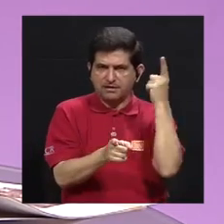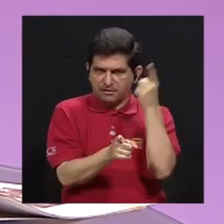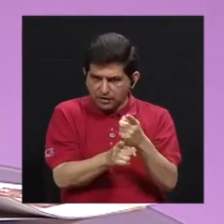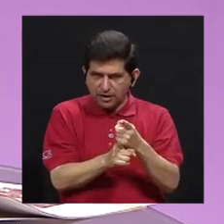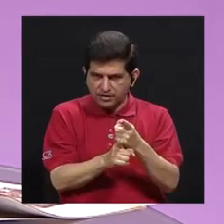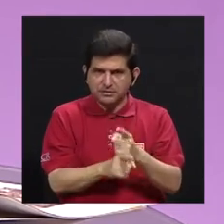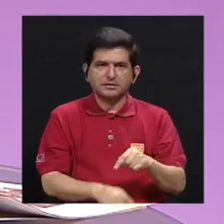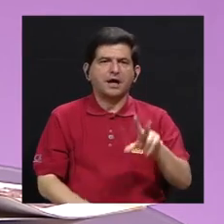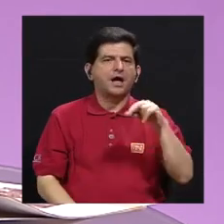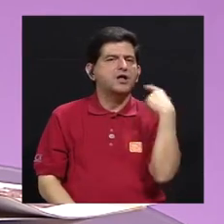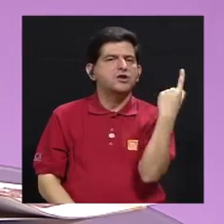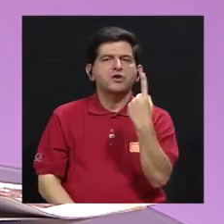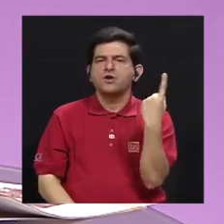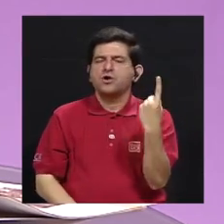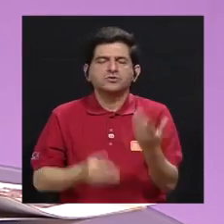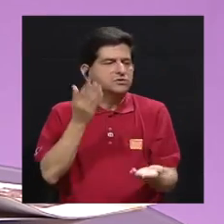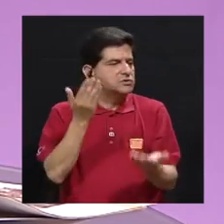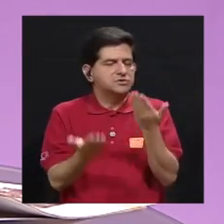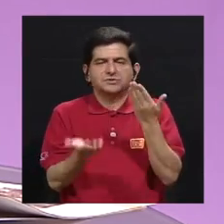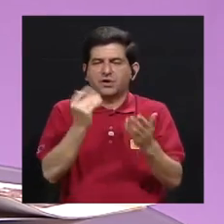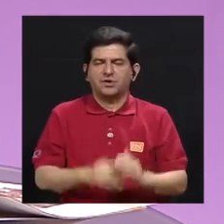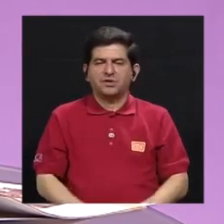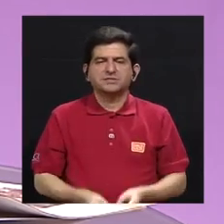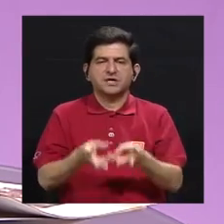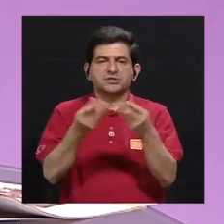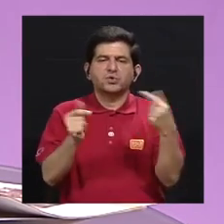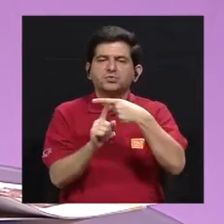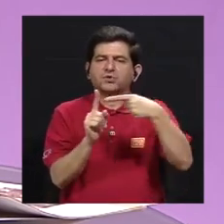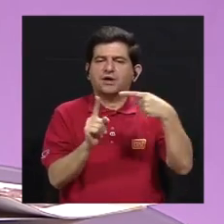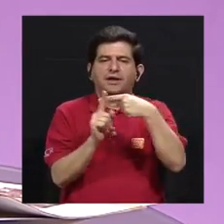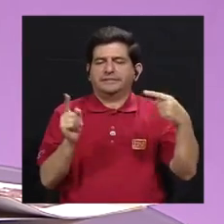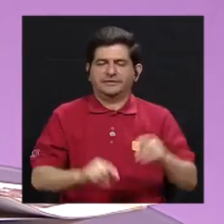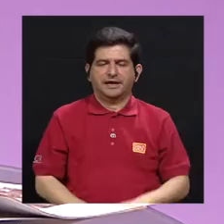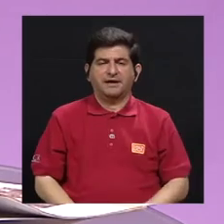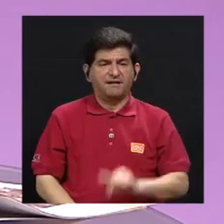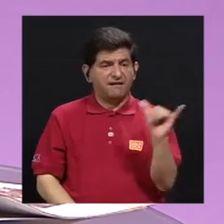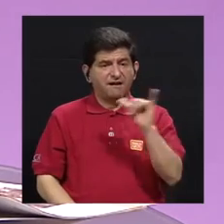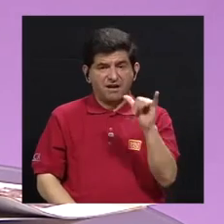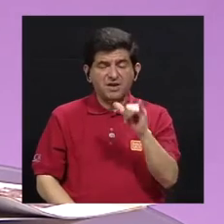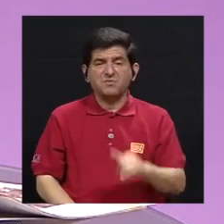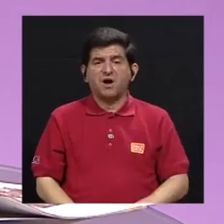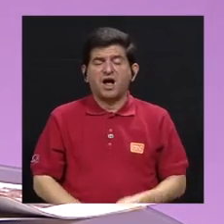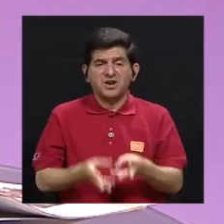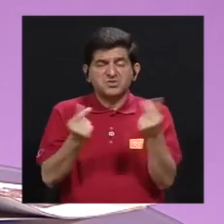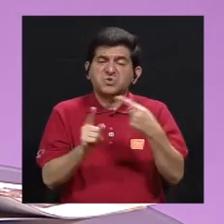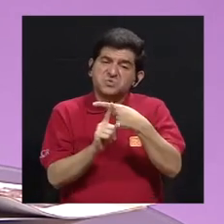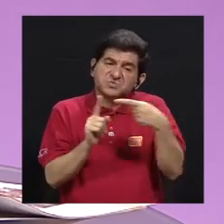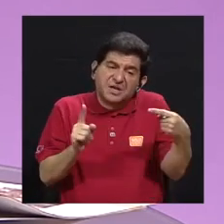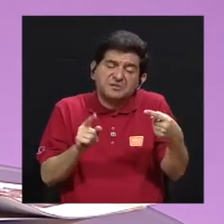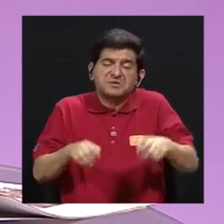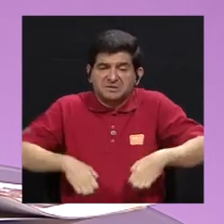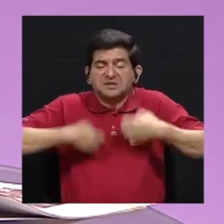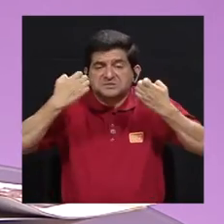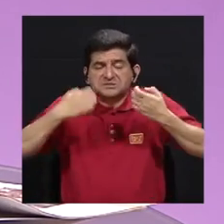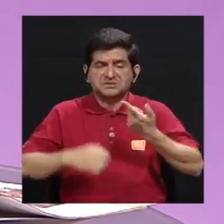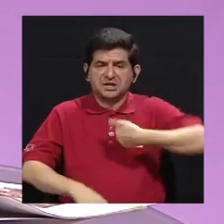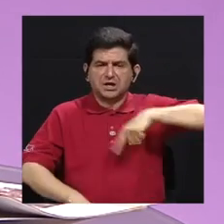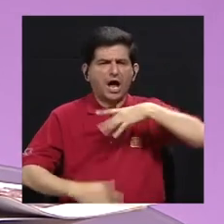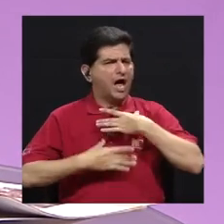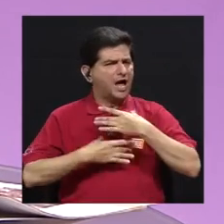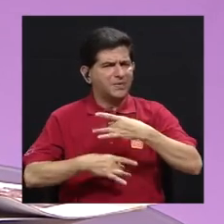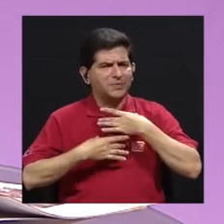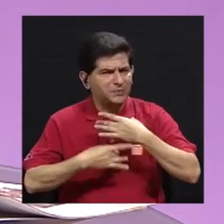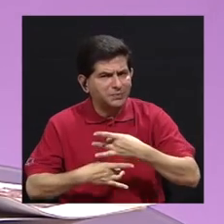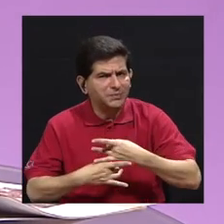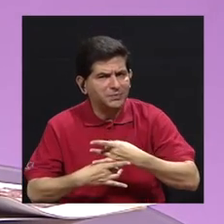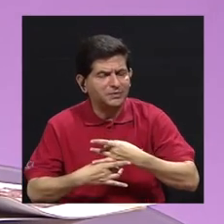adecuada y no una digamos solución a medias porque también existen soluciones a medias a nosotros nos